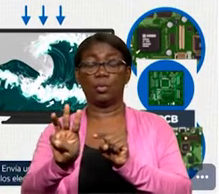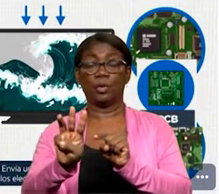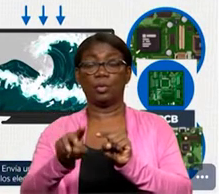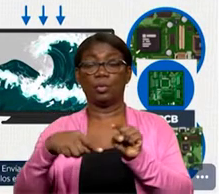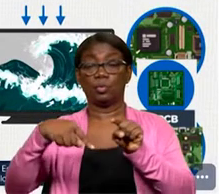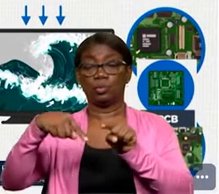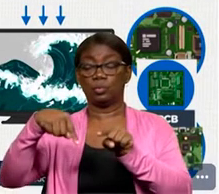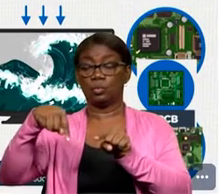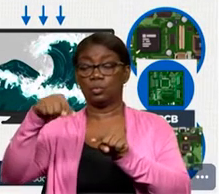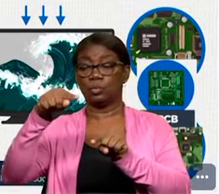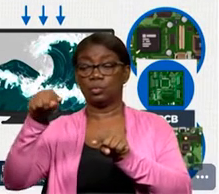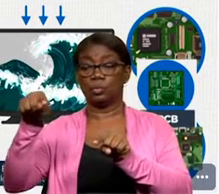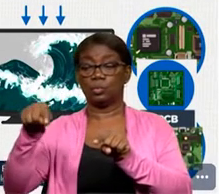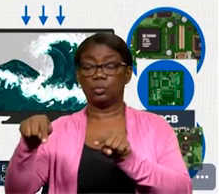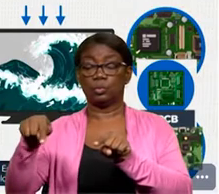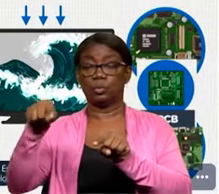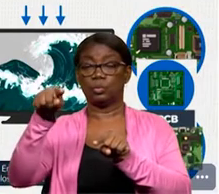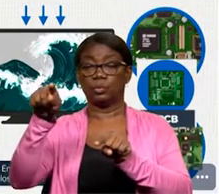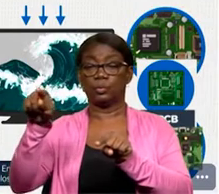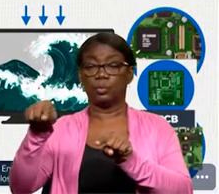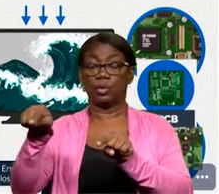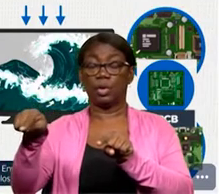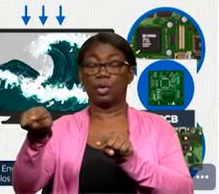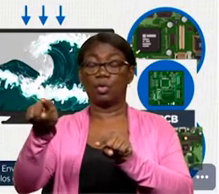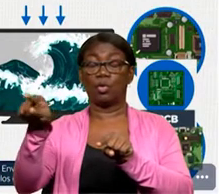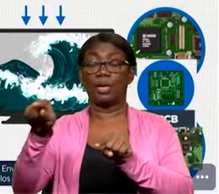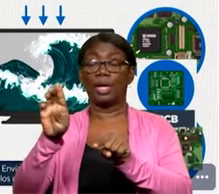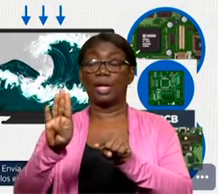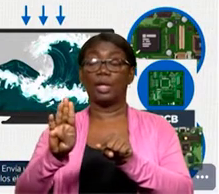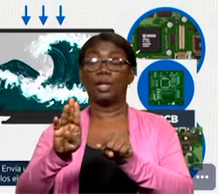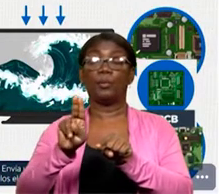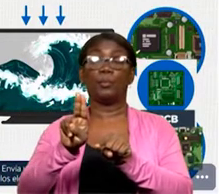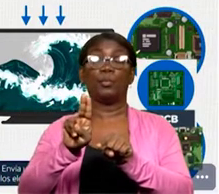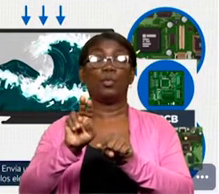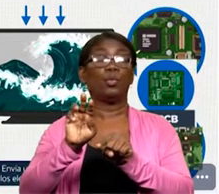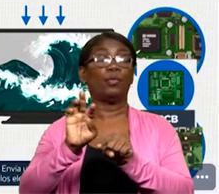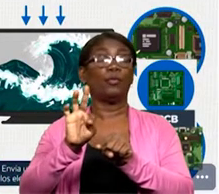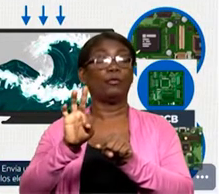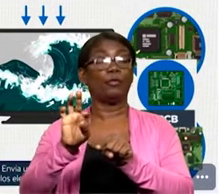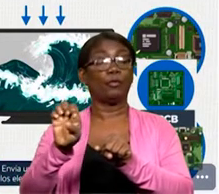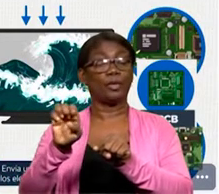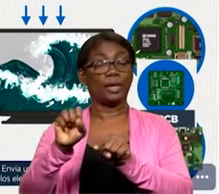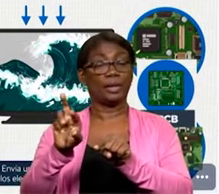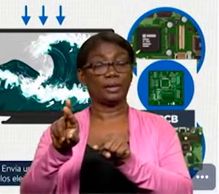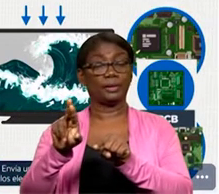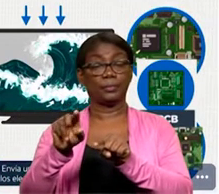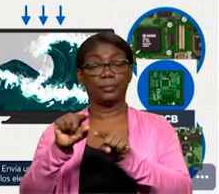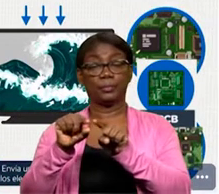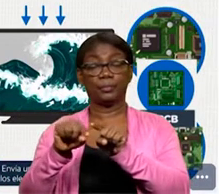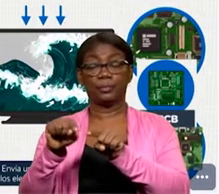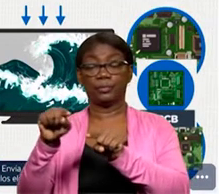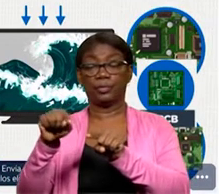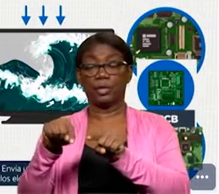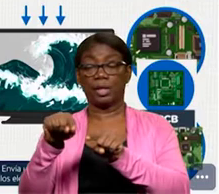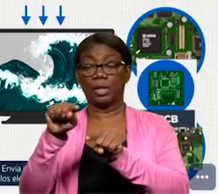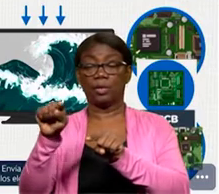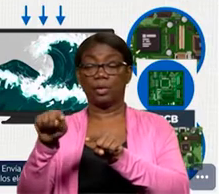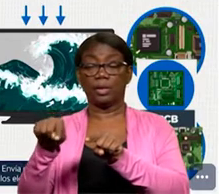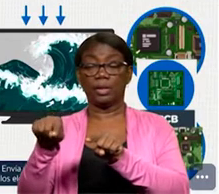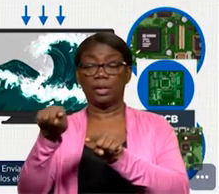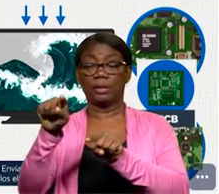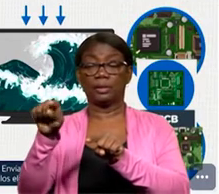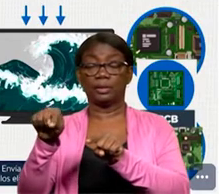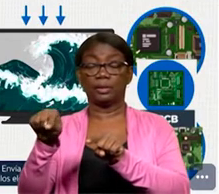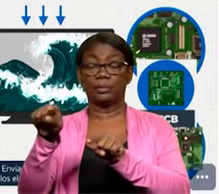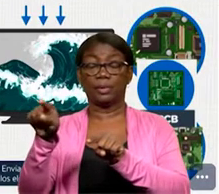Y normalmente, ¿verdad?, con la ayuda del buffer genera, ¿verdad?, esa energización de los electrodos hacia el